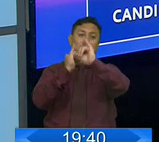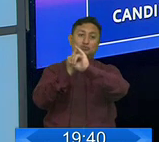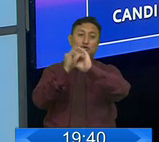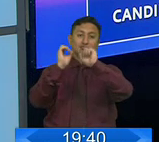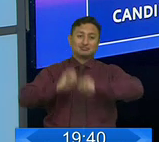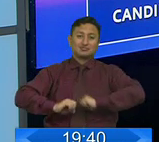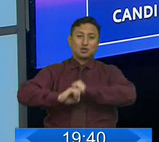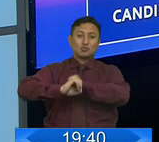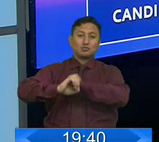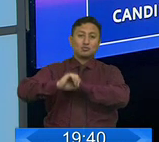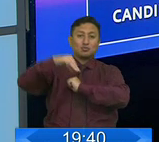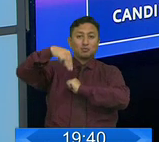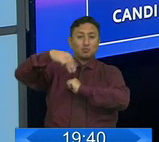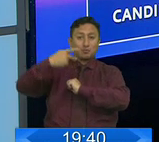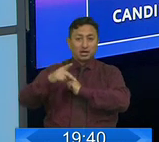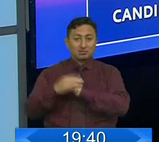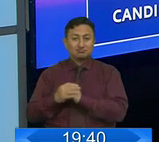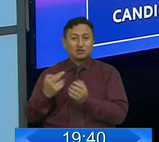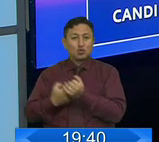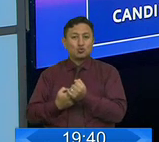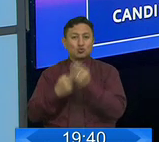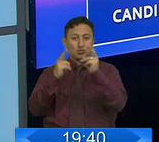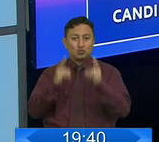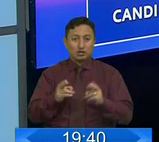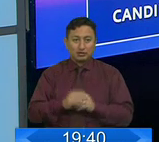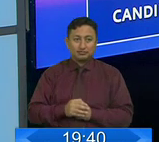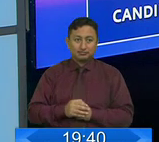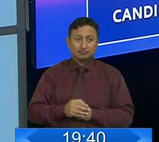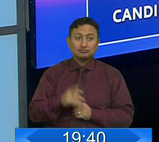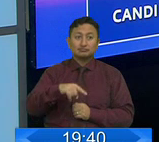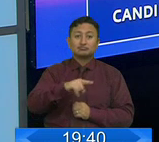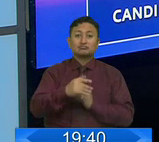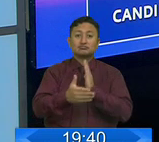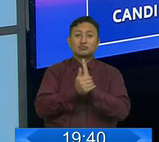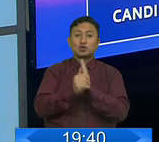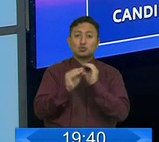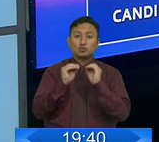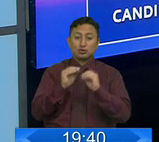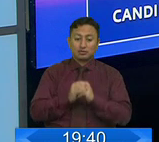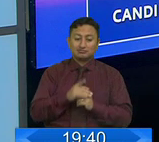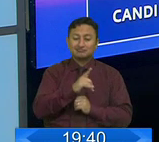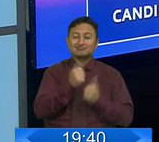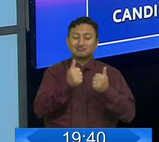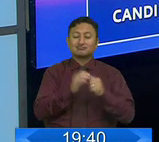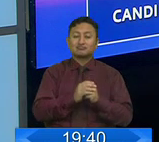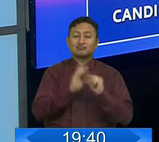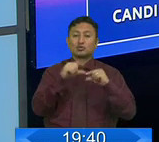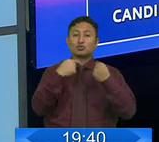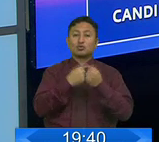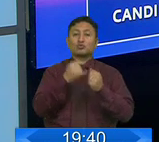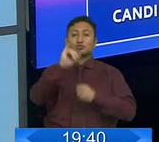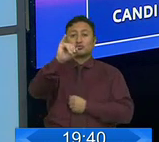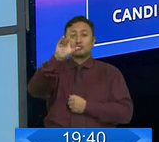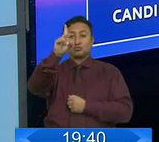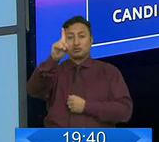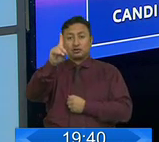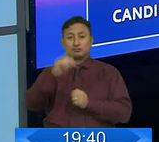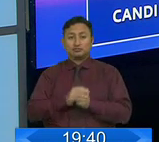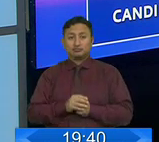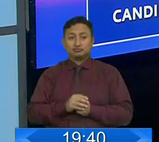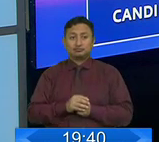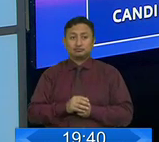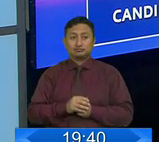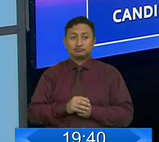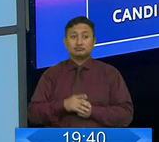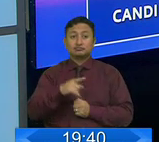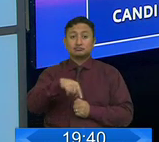recursos humanos. Su experiencia, catedrático y capacitador. Él es candidato por Izquierda Democrática y convertir